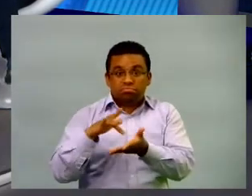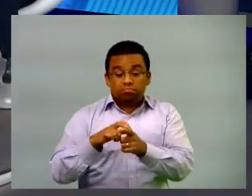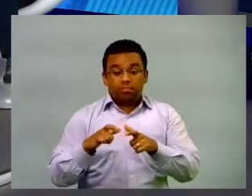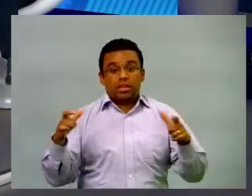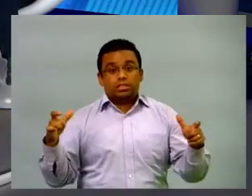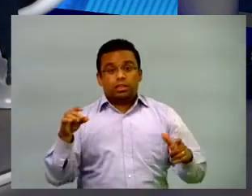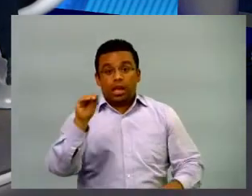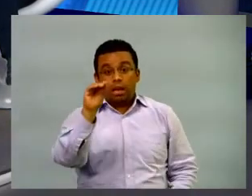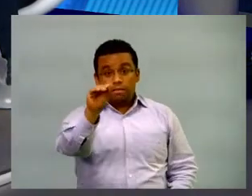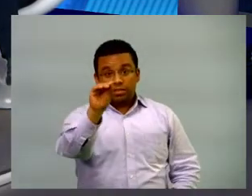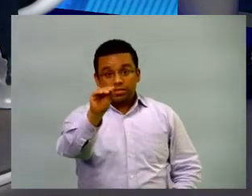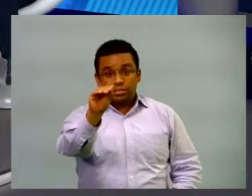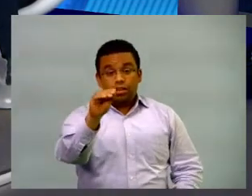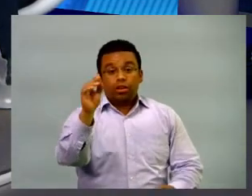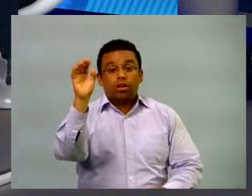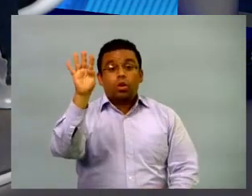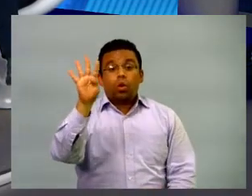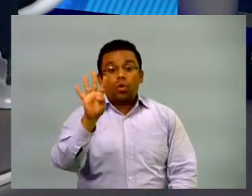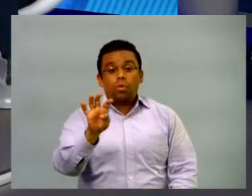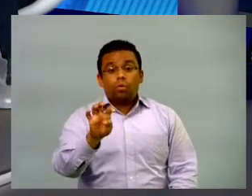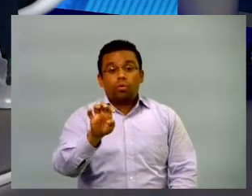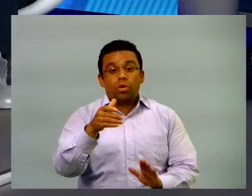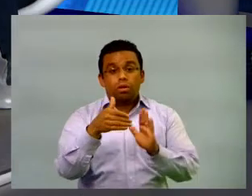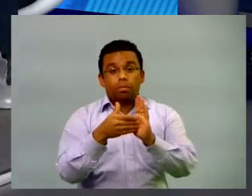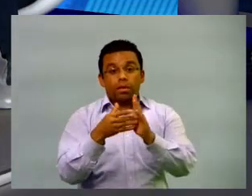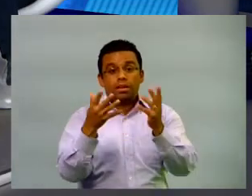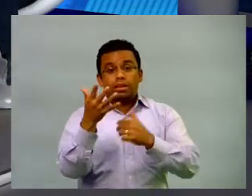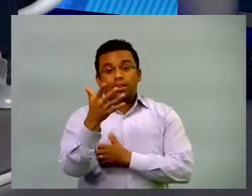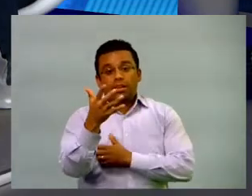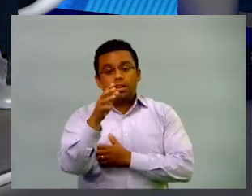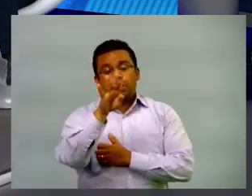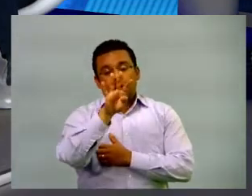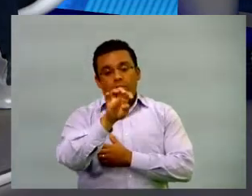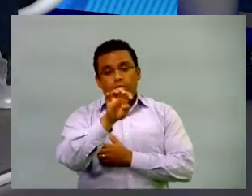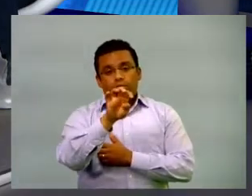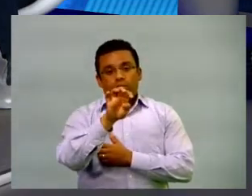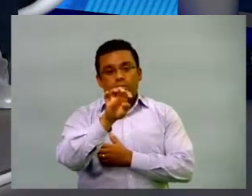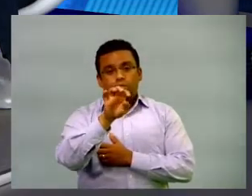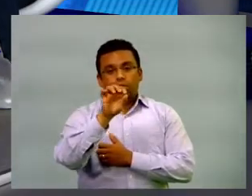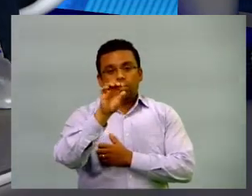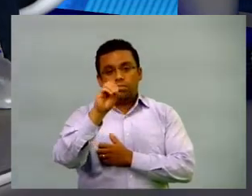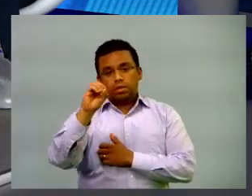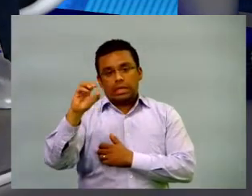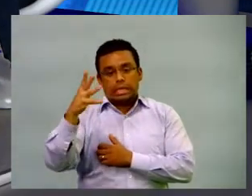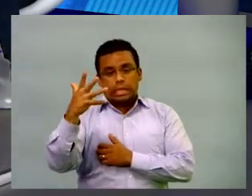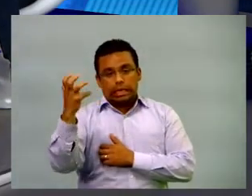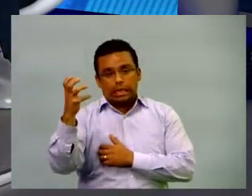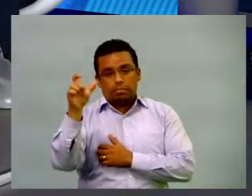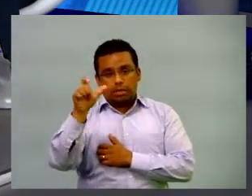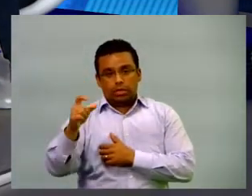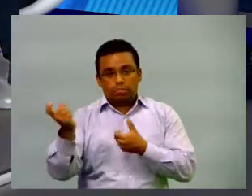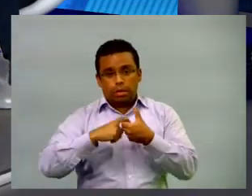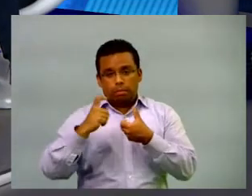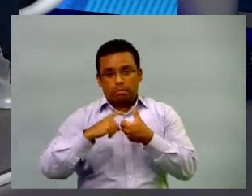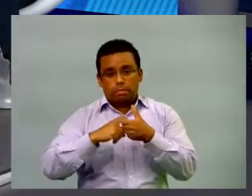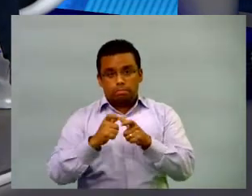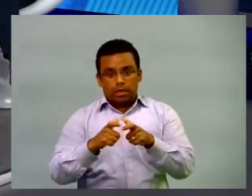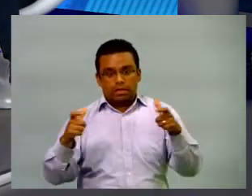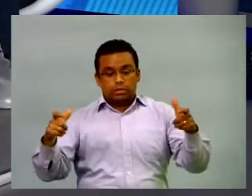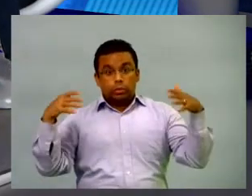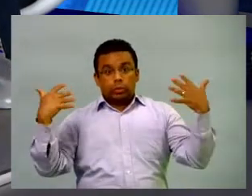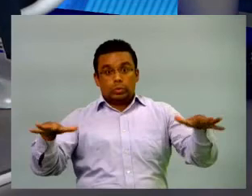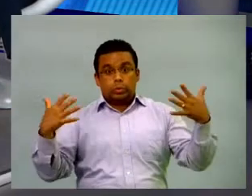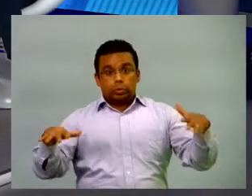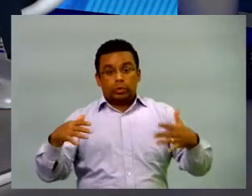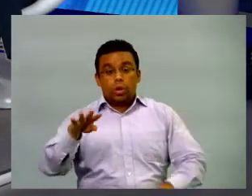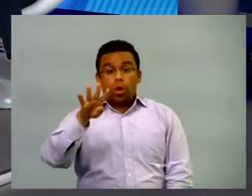generales. Más de 9.500 inscritos. Esto es récord. Superamos nuestra barrera que teníamos,